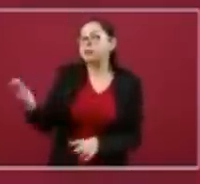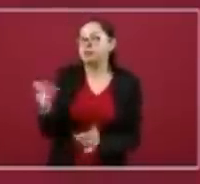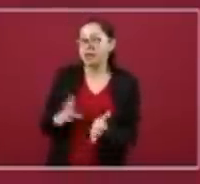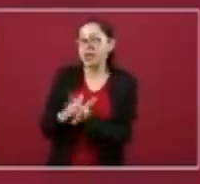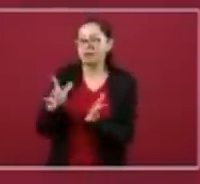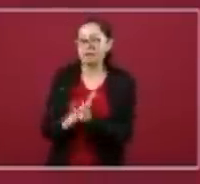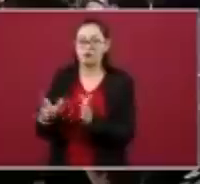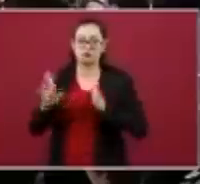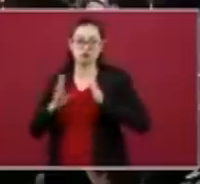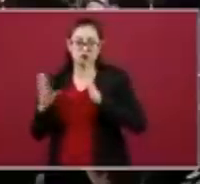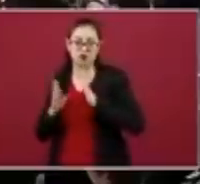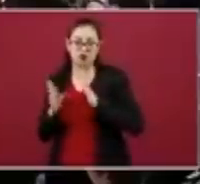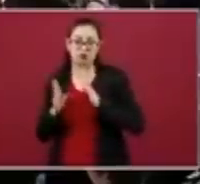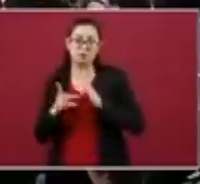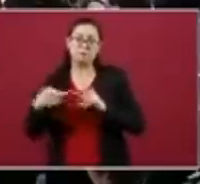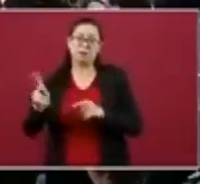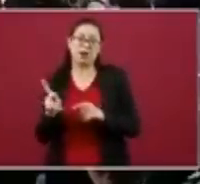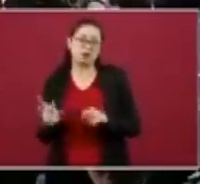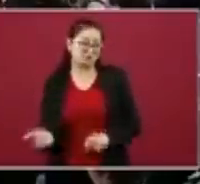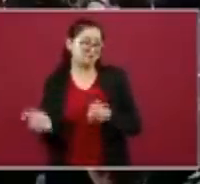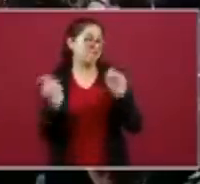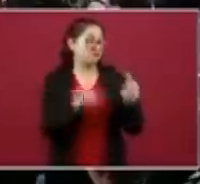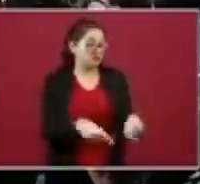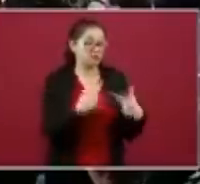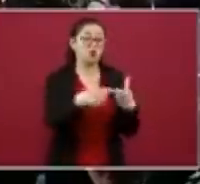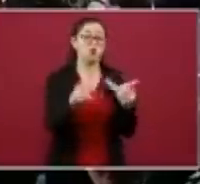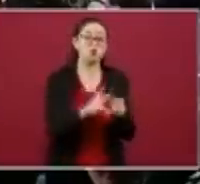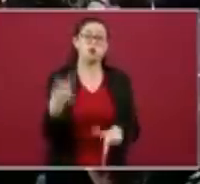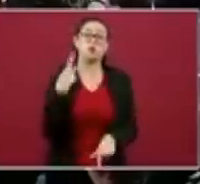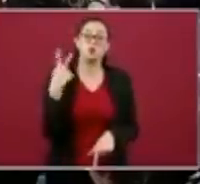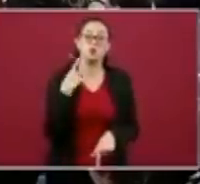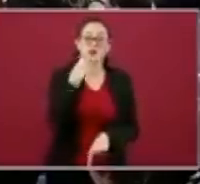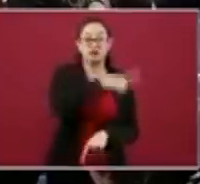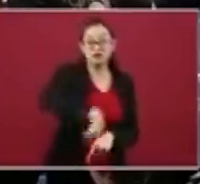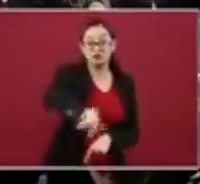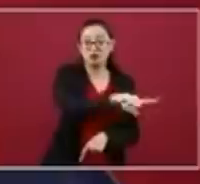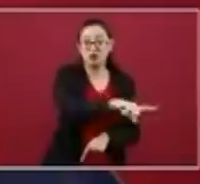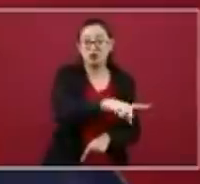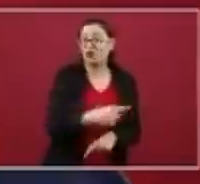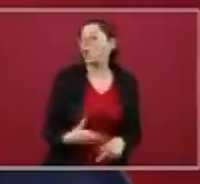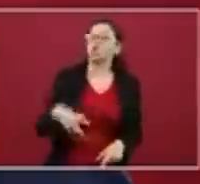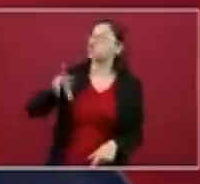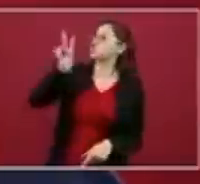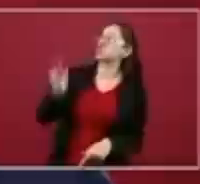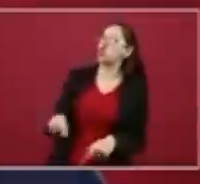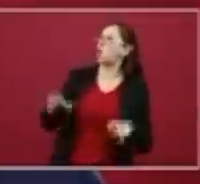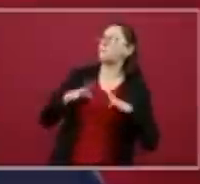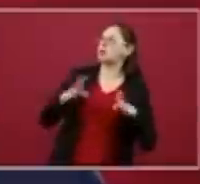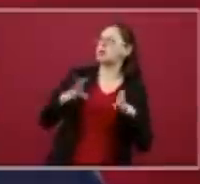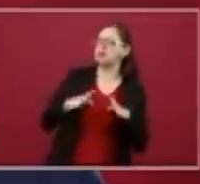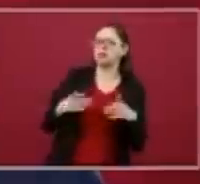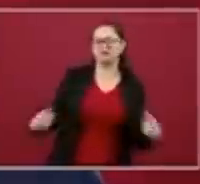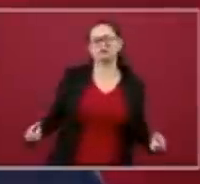Y por el otro, dicen no a la militarización. ¿En qué quedamos?